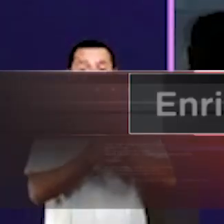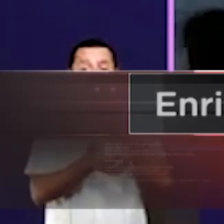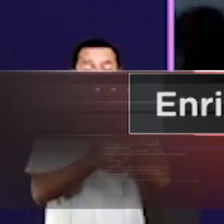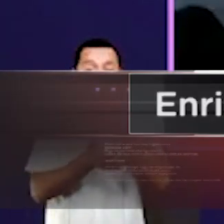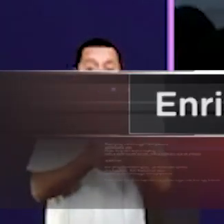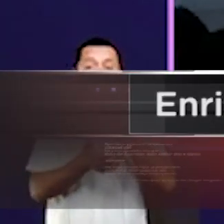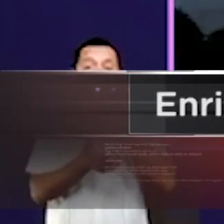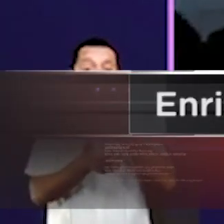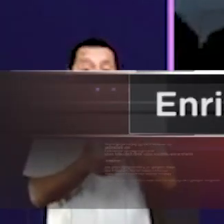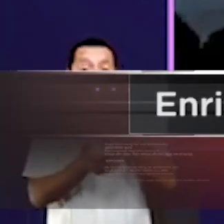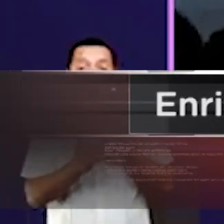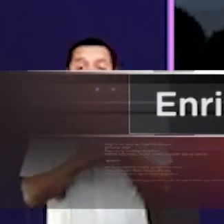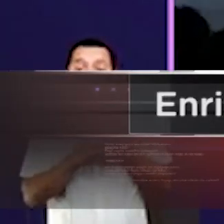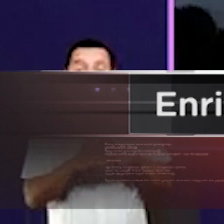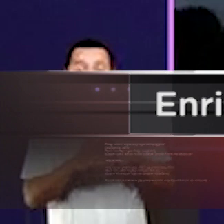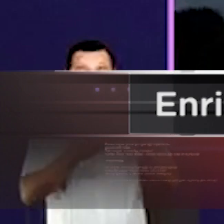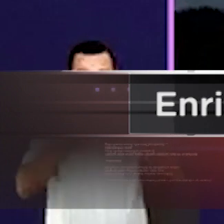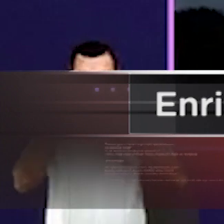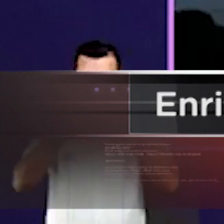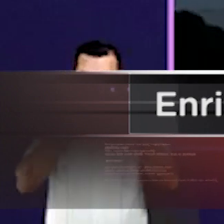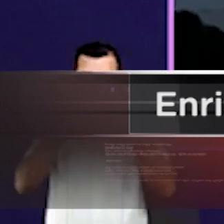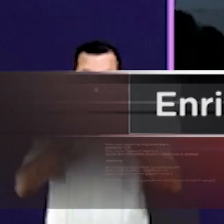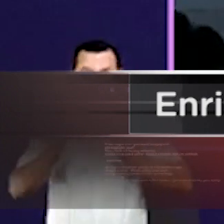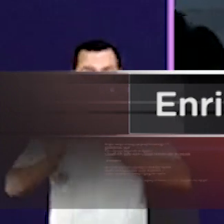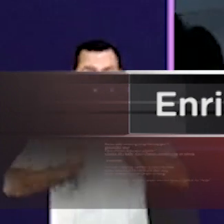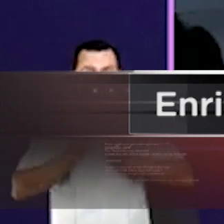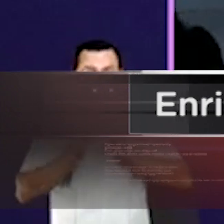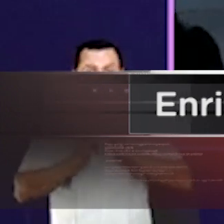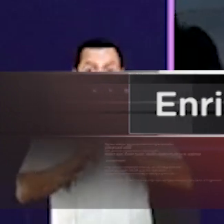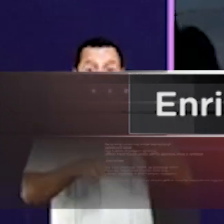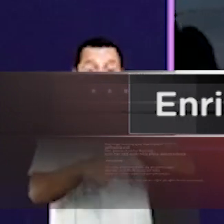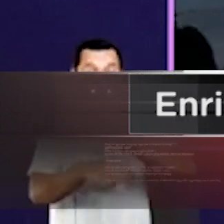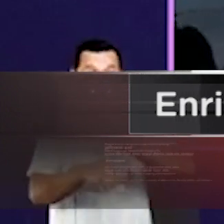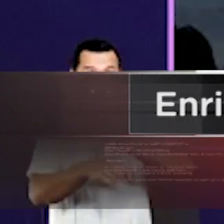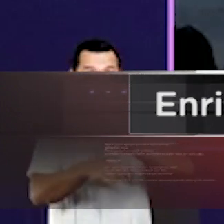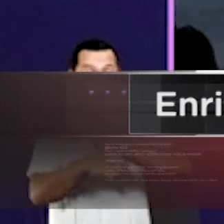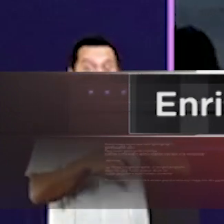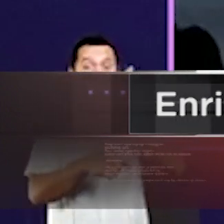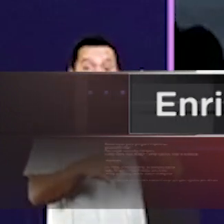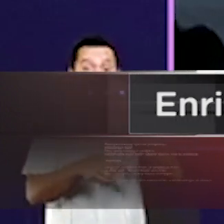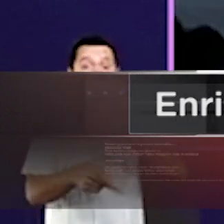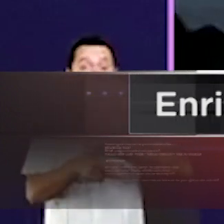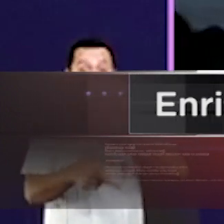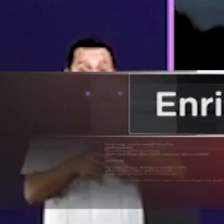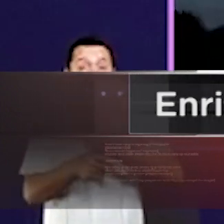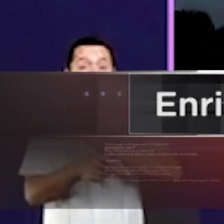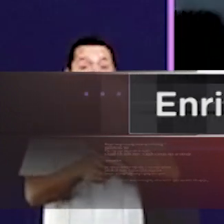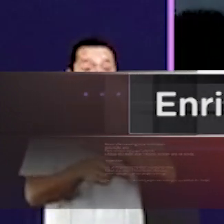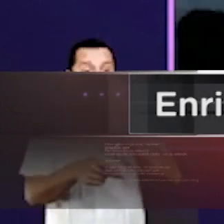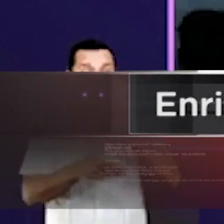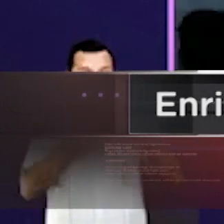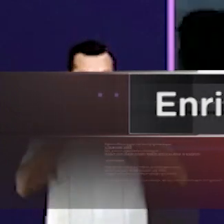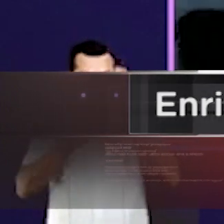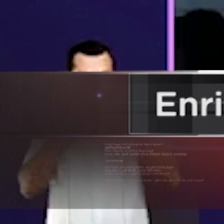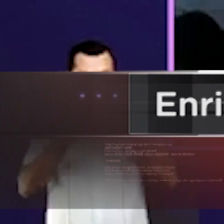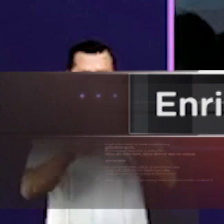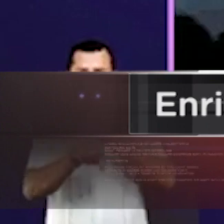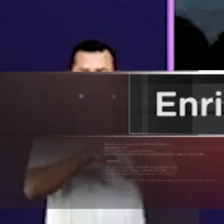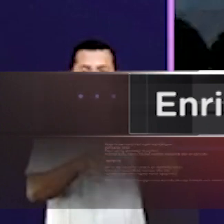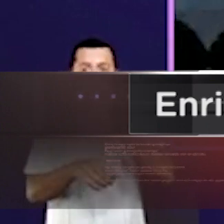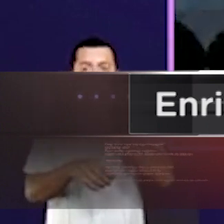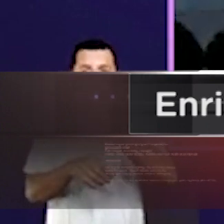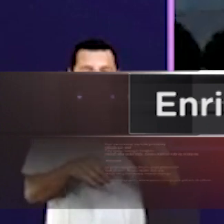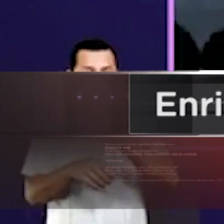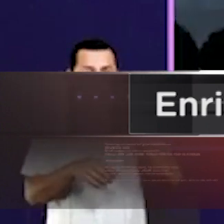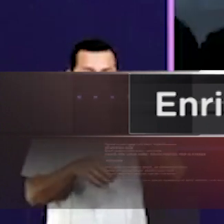con estudiantes inscritos en educación secundaria o media superior de cualquier tipo de sostenimiento en el estado de Jalisco vamos